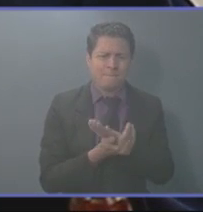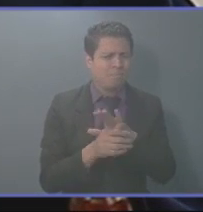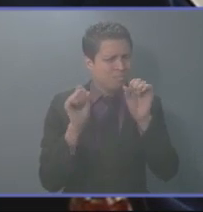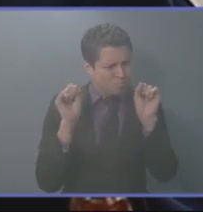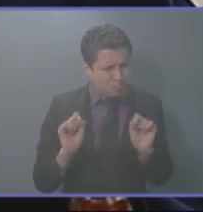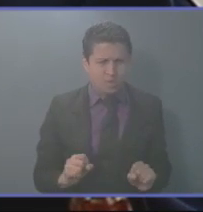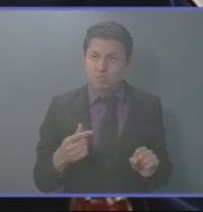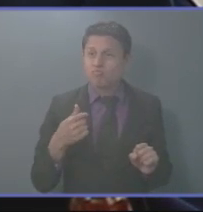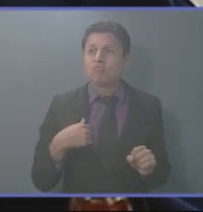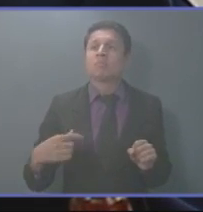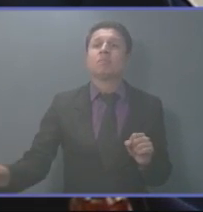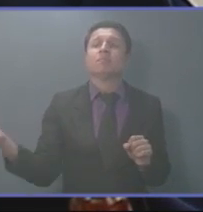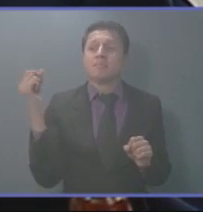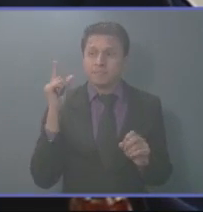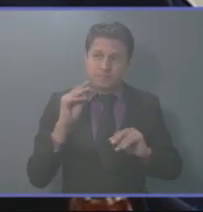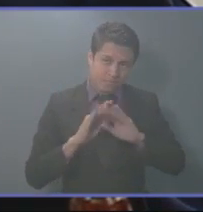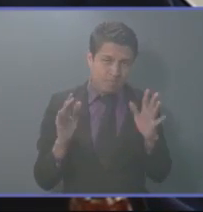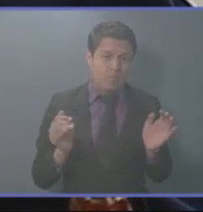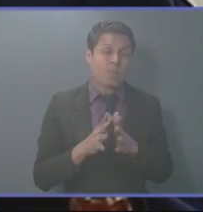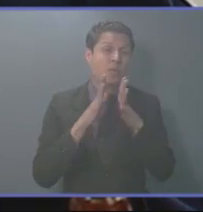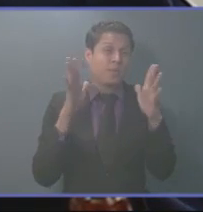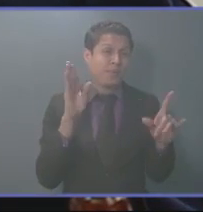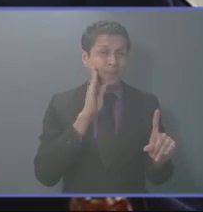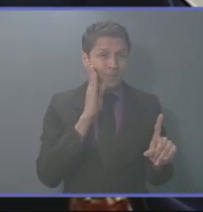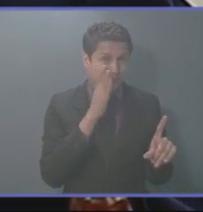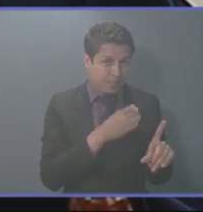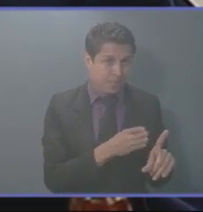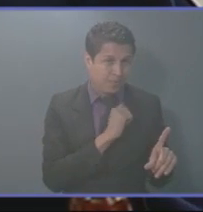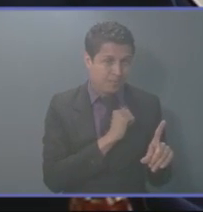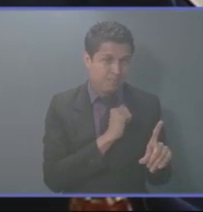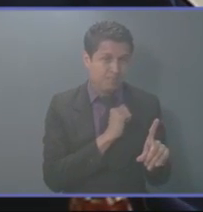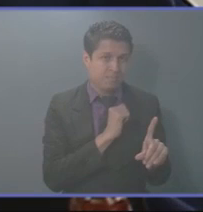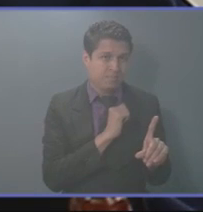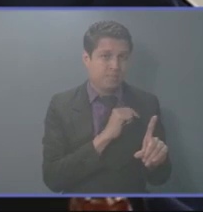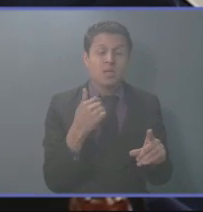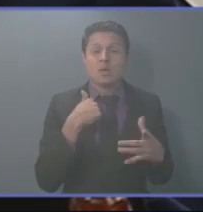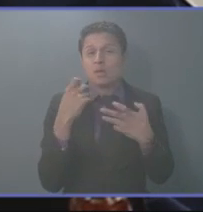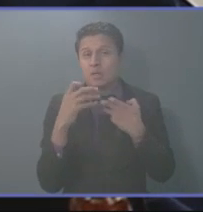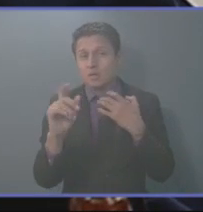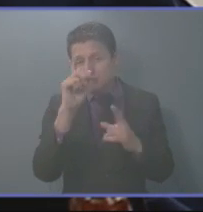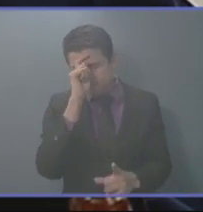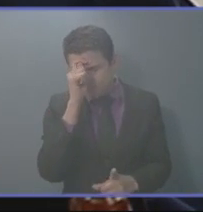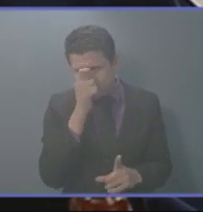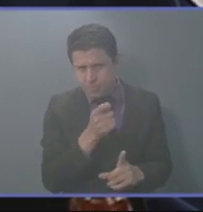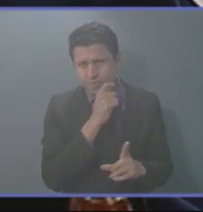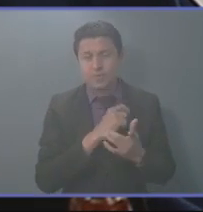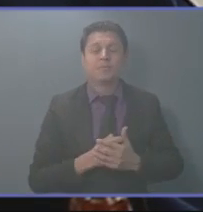Yo estoy claro de los grandes retos que hay. Y